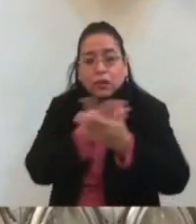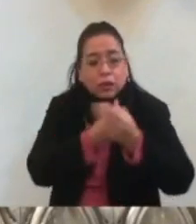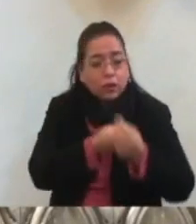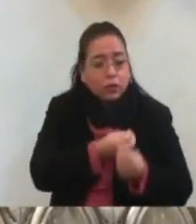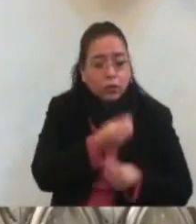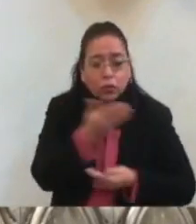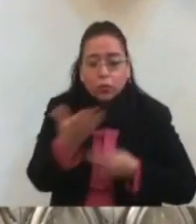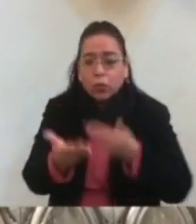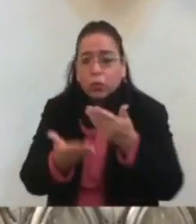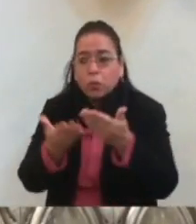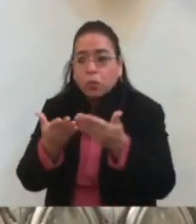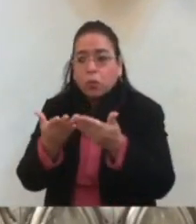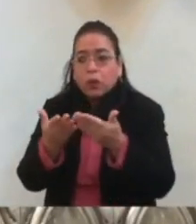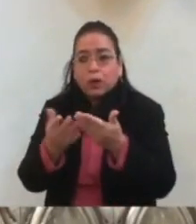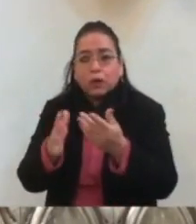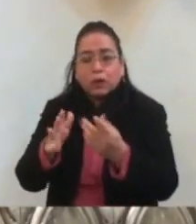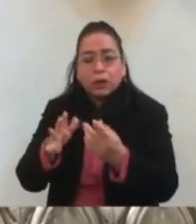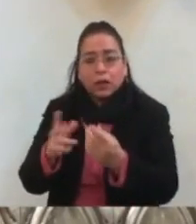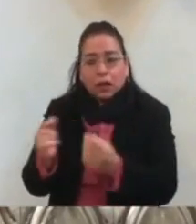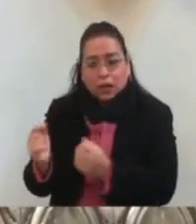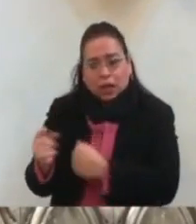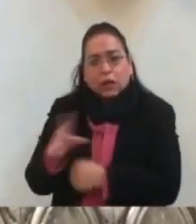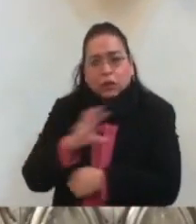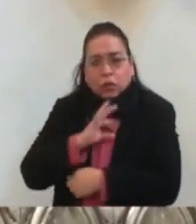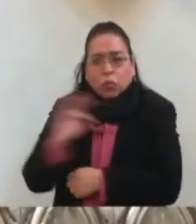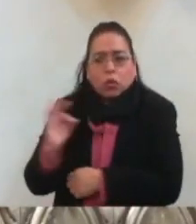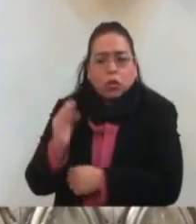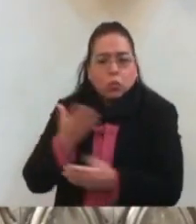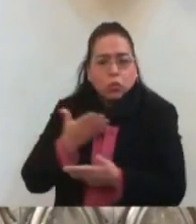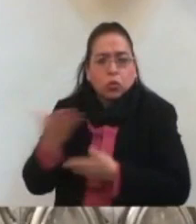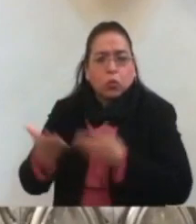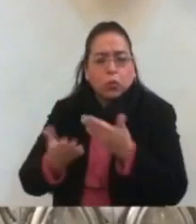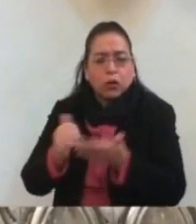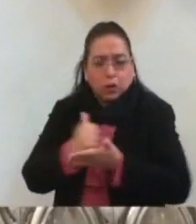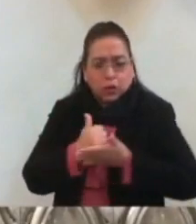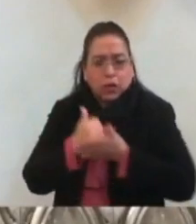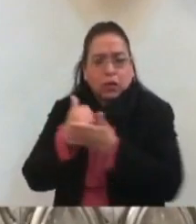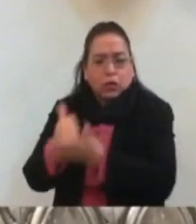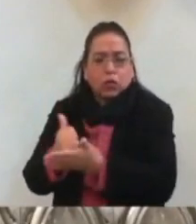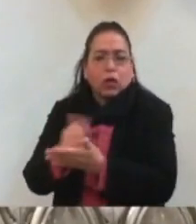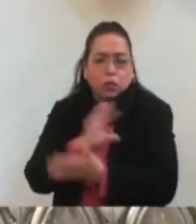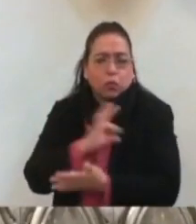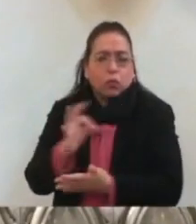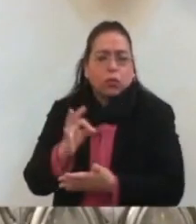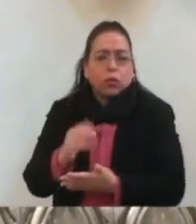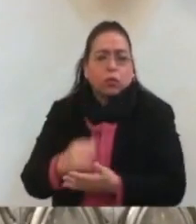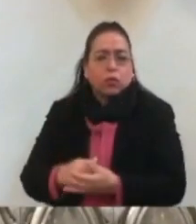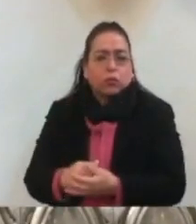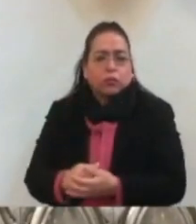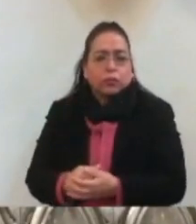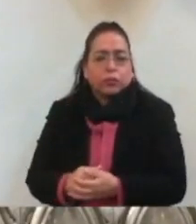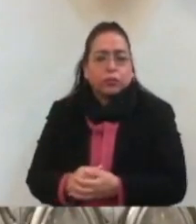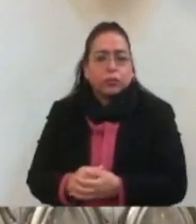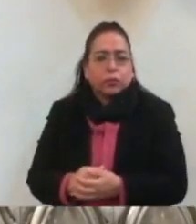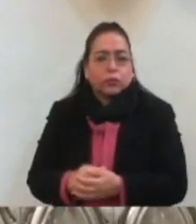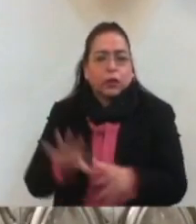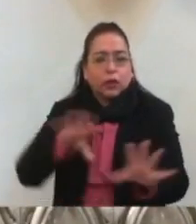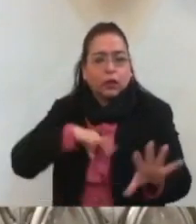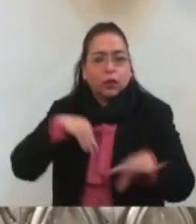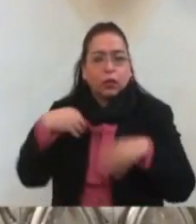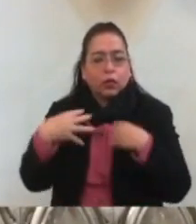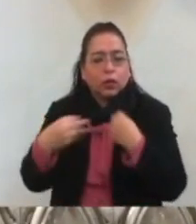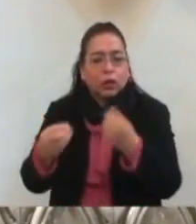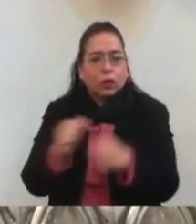a los que están cerca y a los que están lejos la pandemia